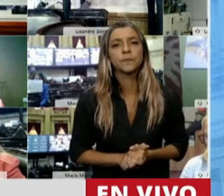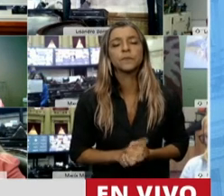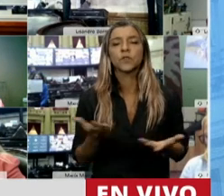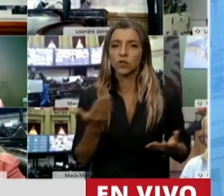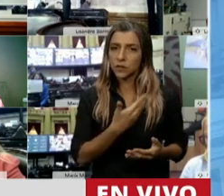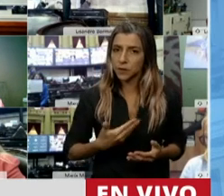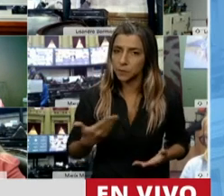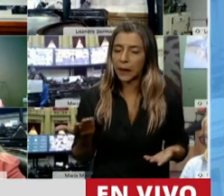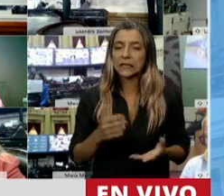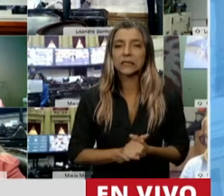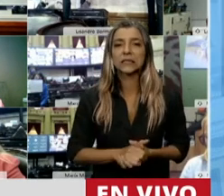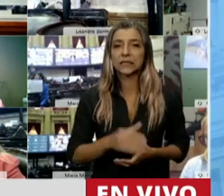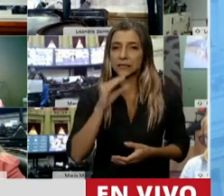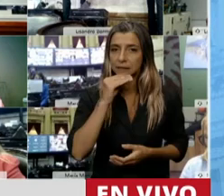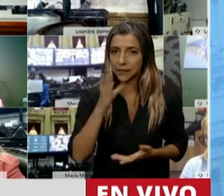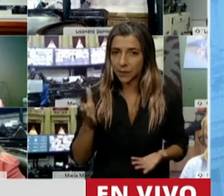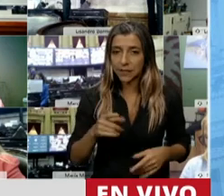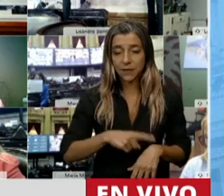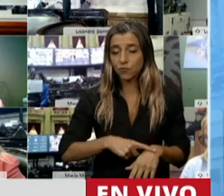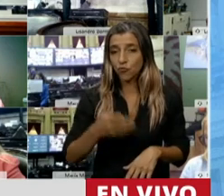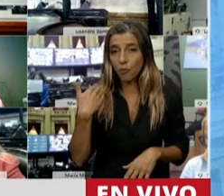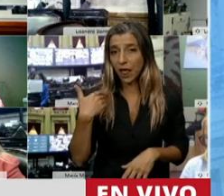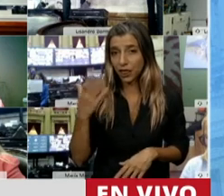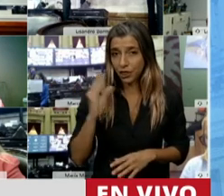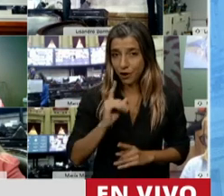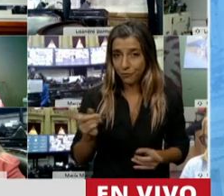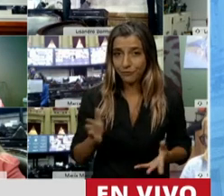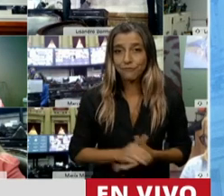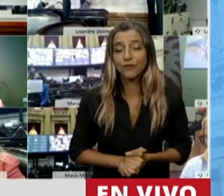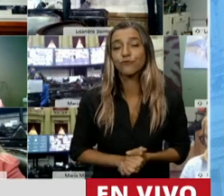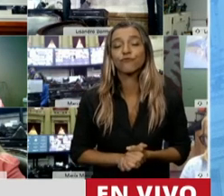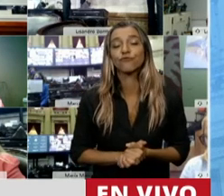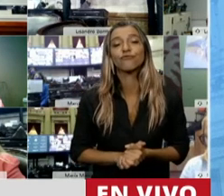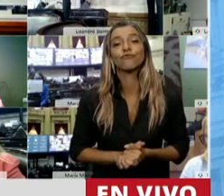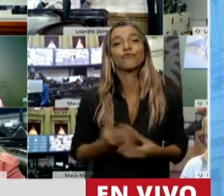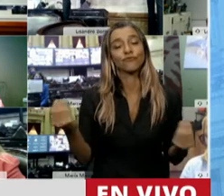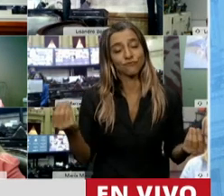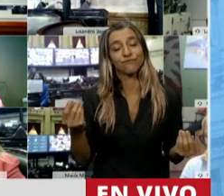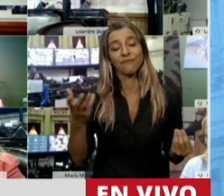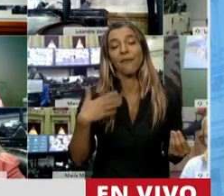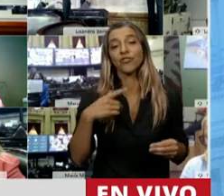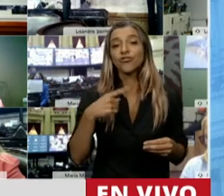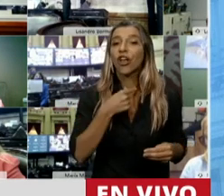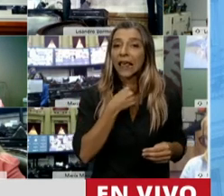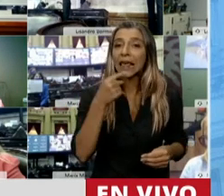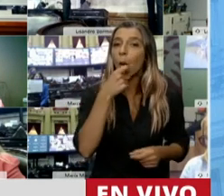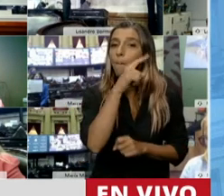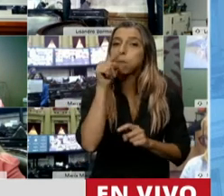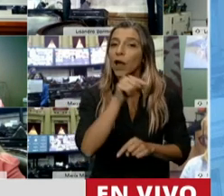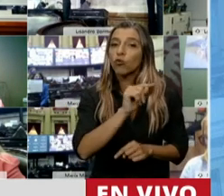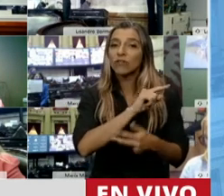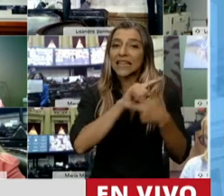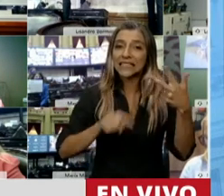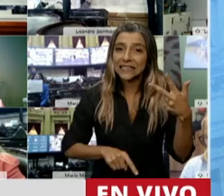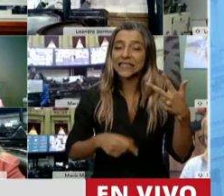presidente Sergio Massa, que no me escuchó porque estaba cambiándose. Si usted me permite, me gustaría hacerle tres preguntas a la miembro